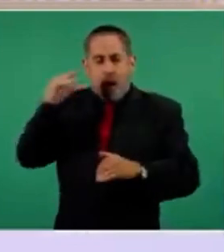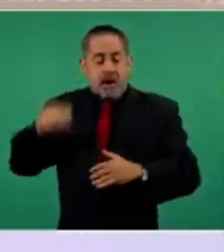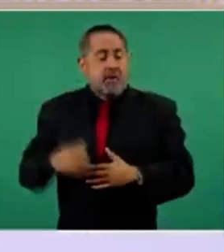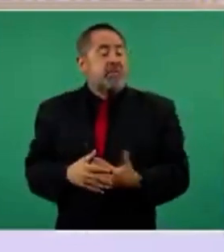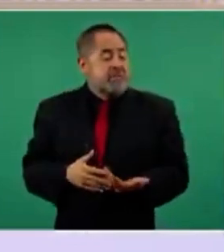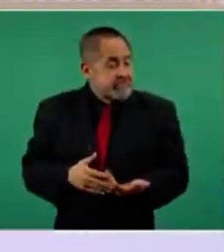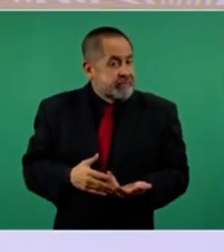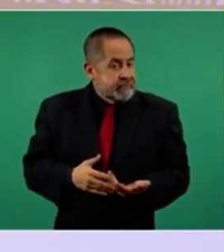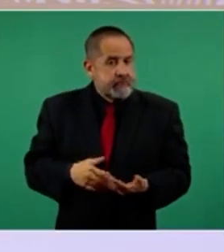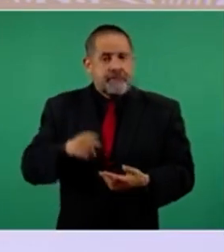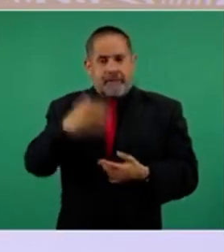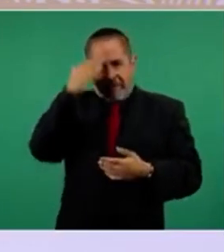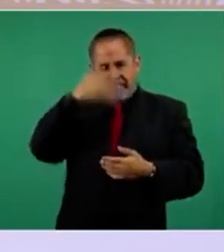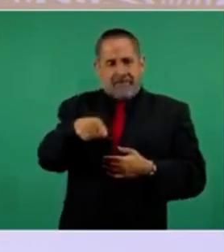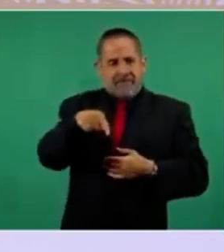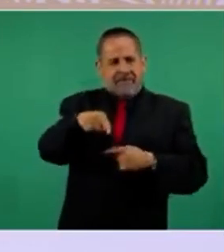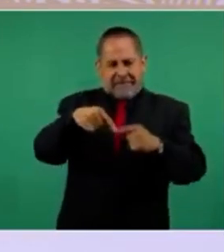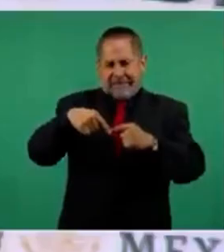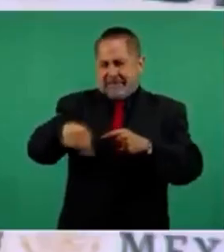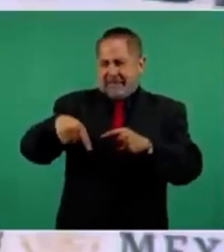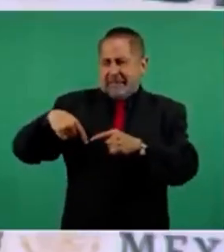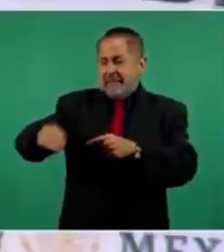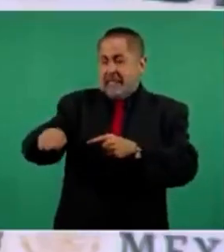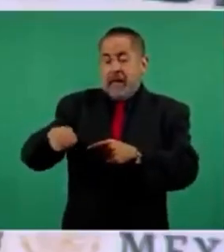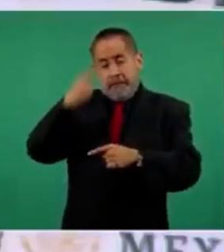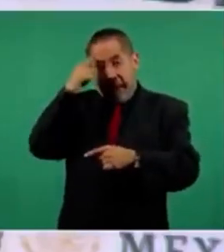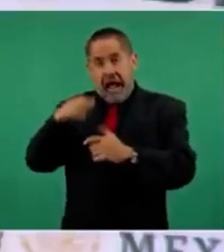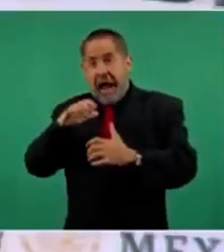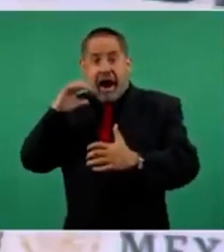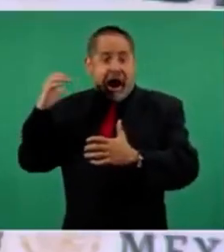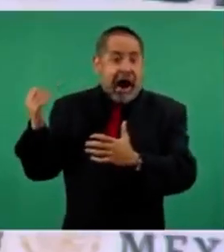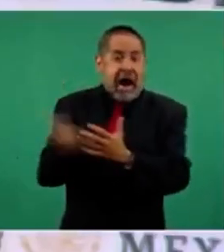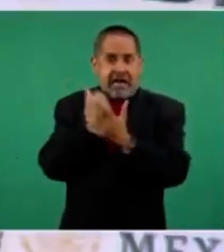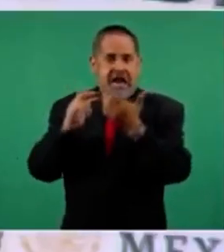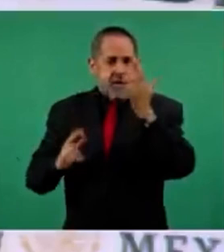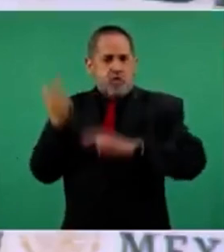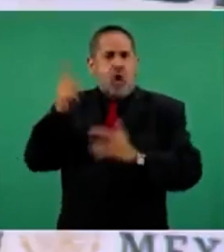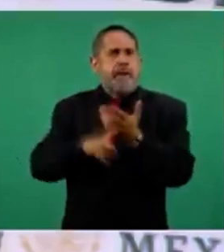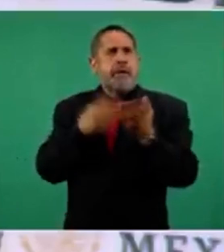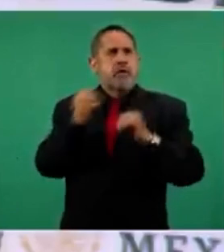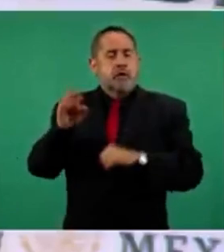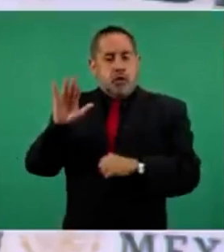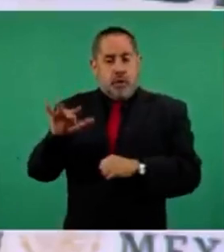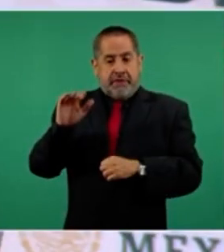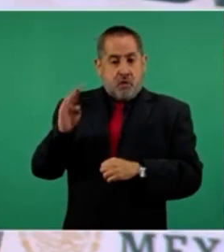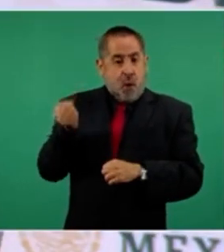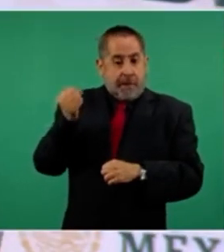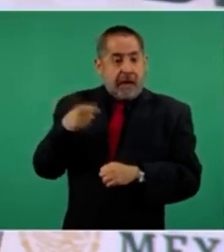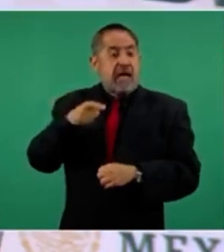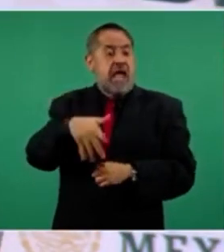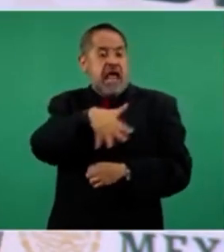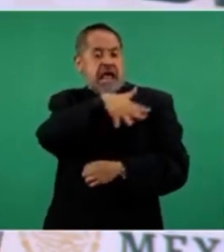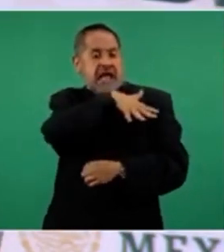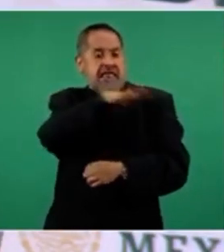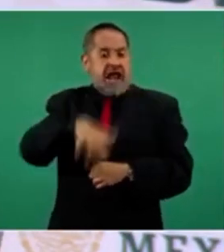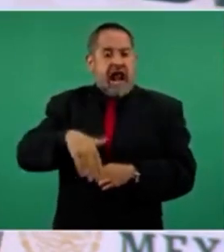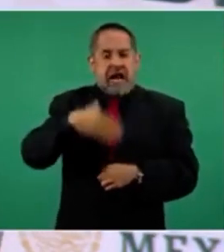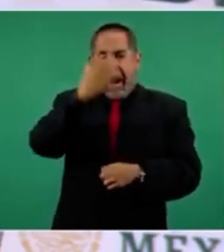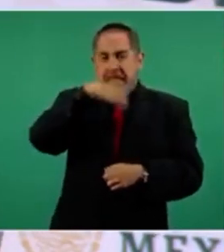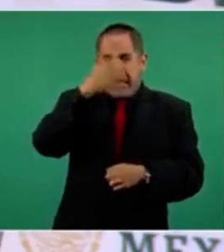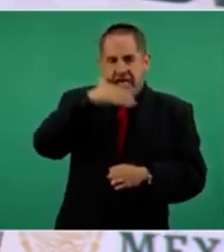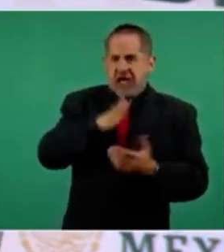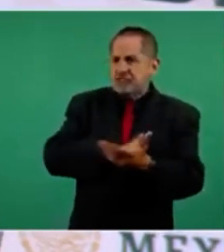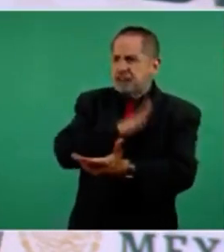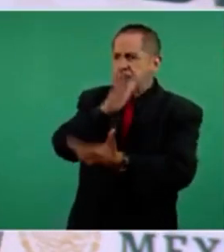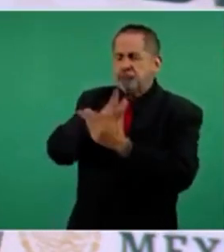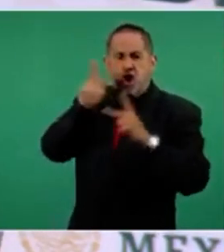solo unos meses del histórico triunfo de la Revolución en 1959 nos visitó el general Lázaro Cárdenas.